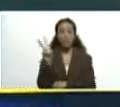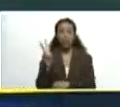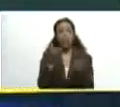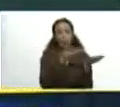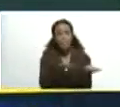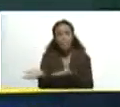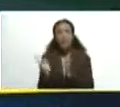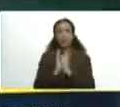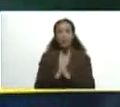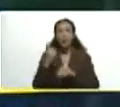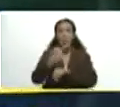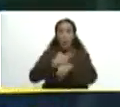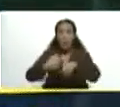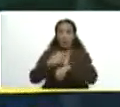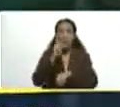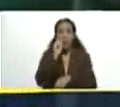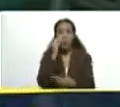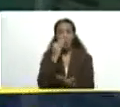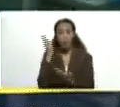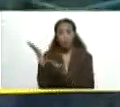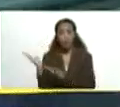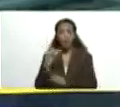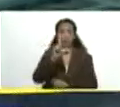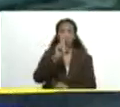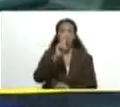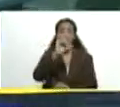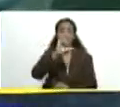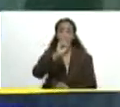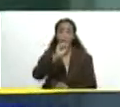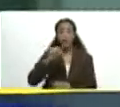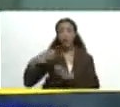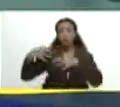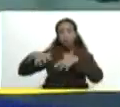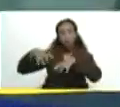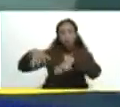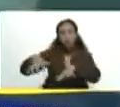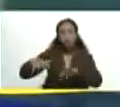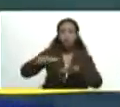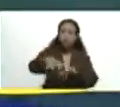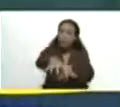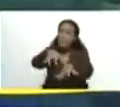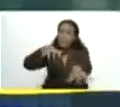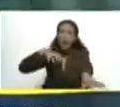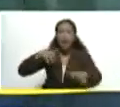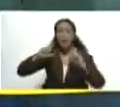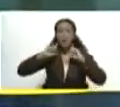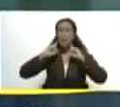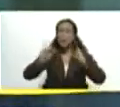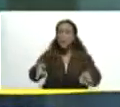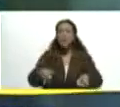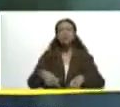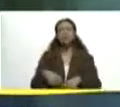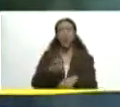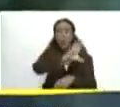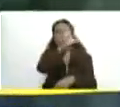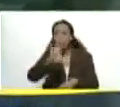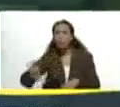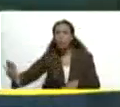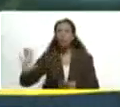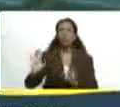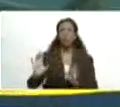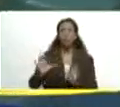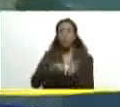Y lo invito aquí con nuestro gobernador Luis José Marcano a hacer una marchita aquí para llenarle todas las avenidas del municipio de San Juan de Capistrano en el nombre de